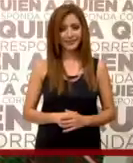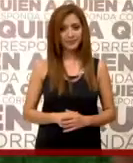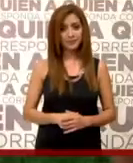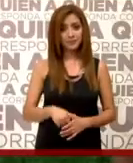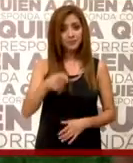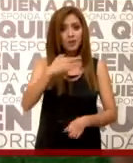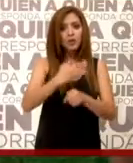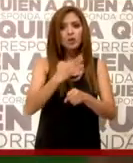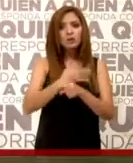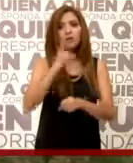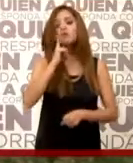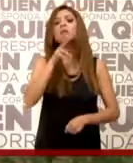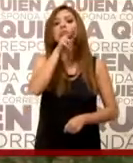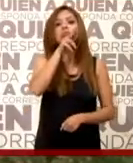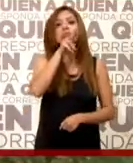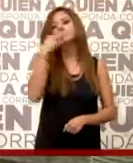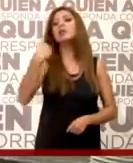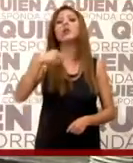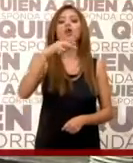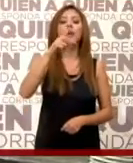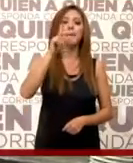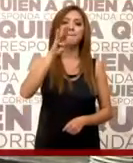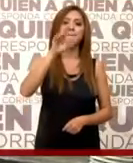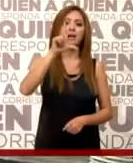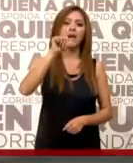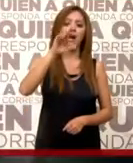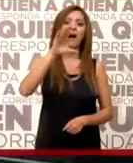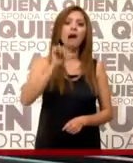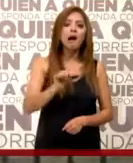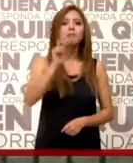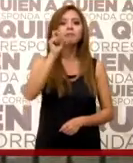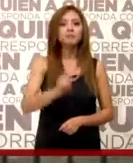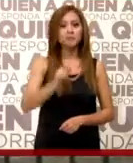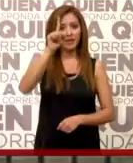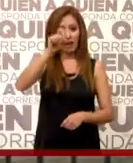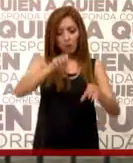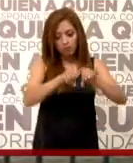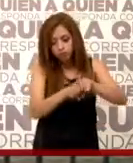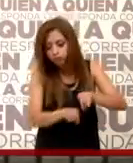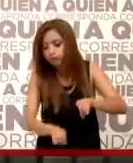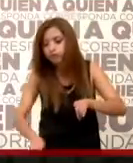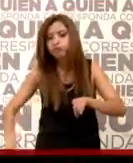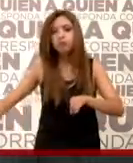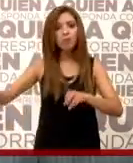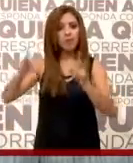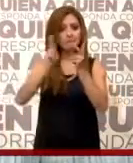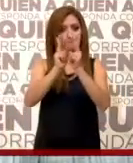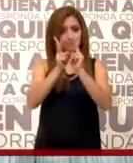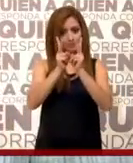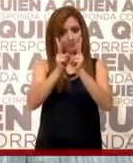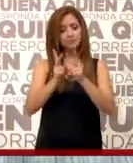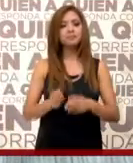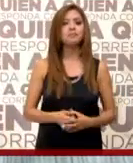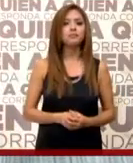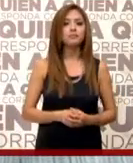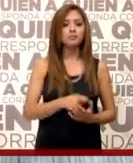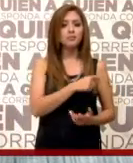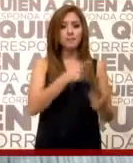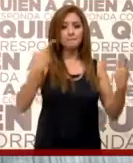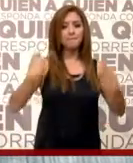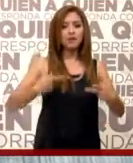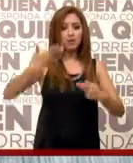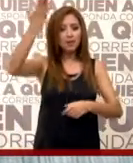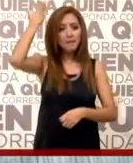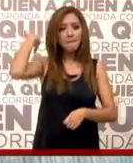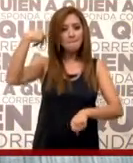Con el alma en un hilo vive doña Blanca Estela Riveros Díaz. Su drenaje pasaba por el predio de un vecino. La persona que nos daba el permiso hace